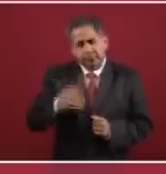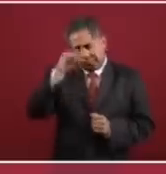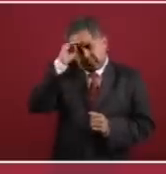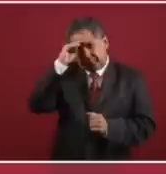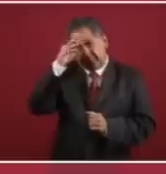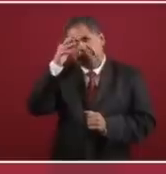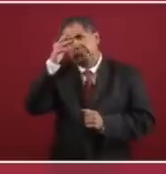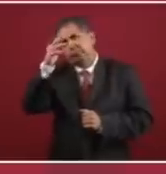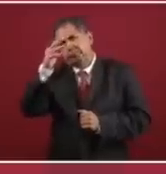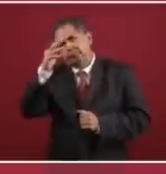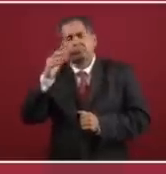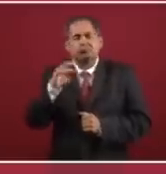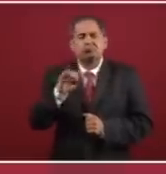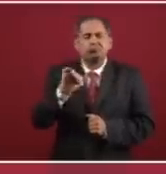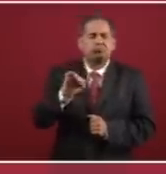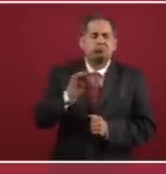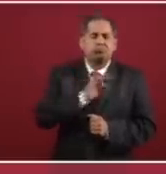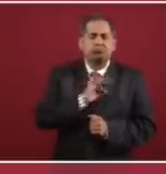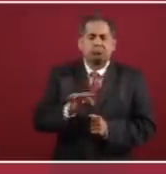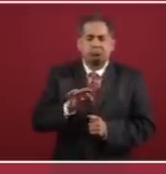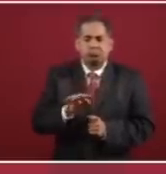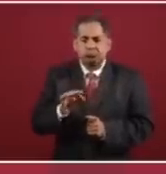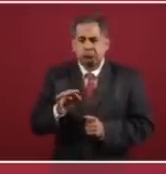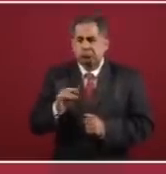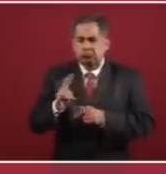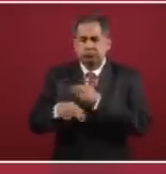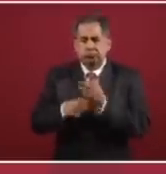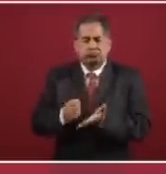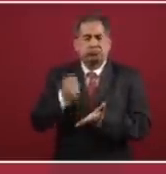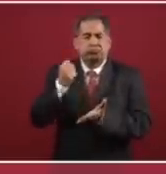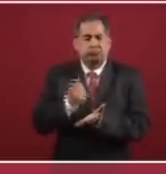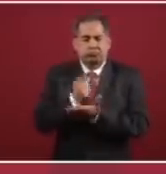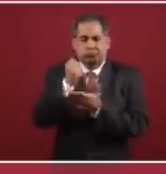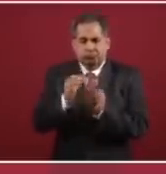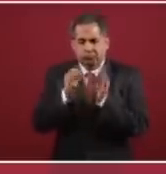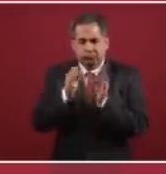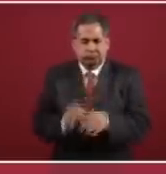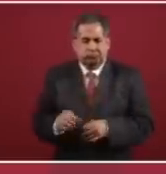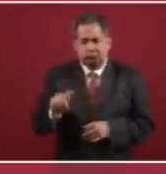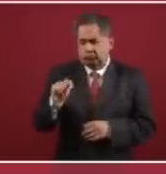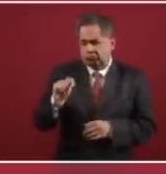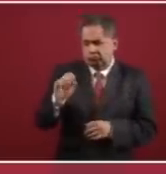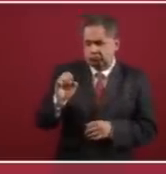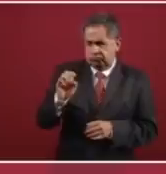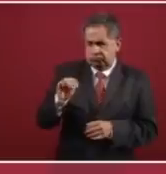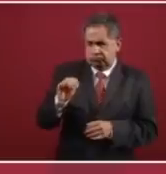vislumbra que se va a aprobar el tratado.